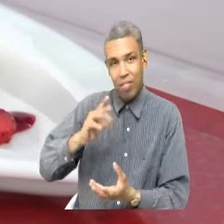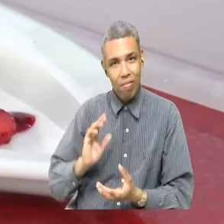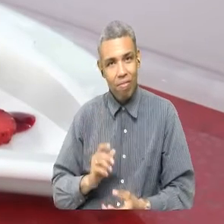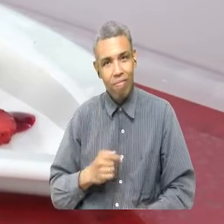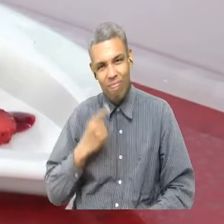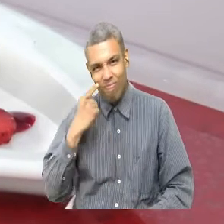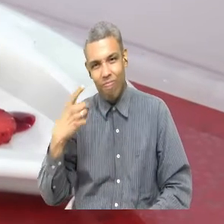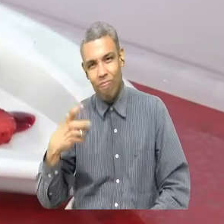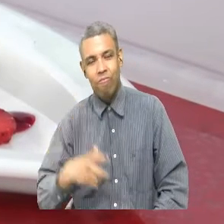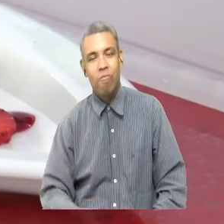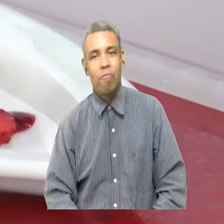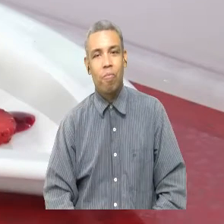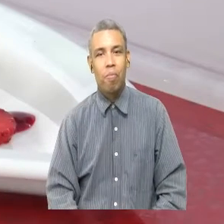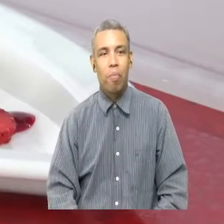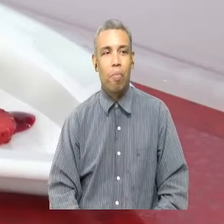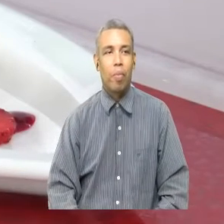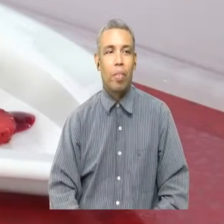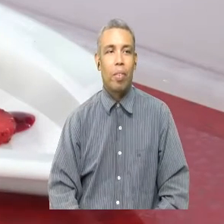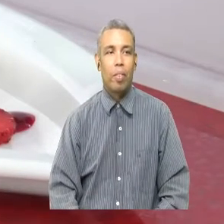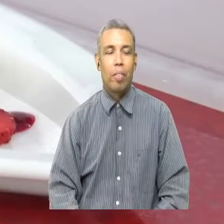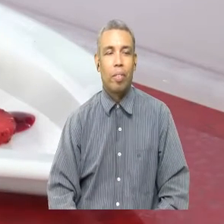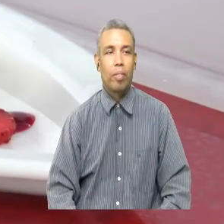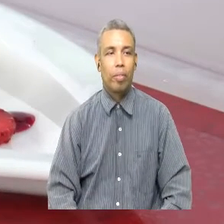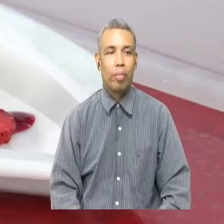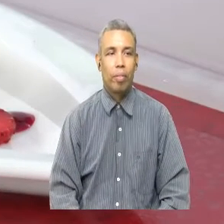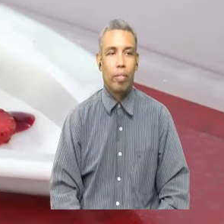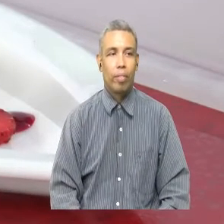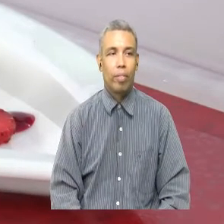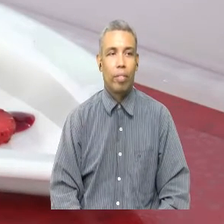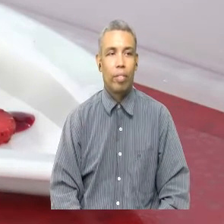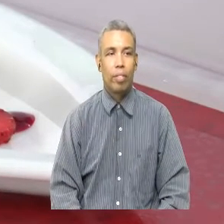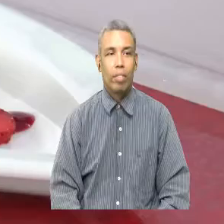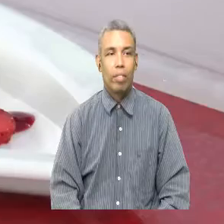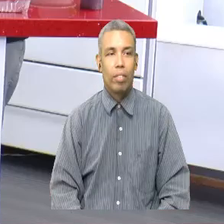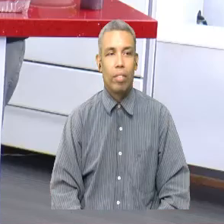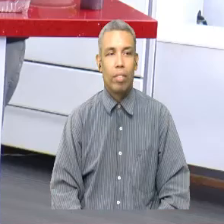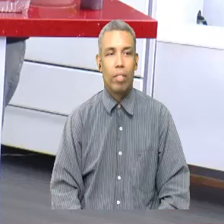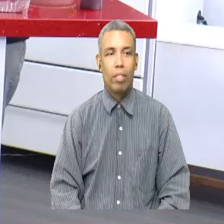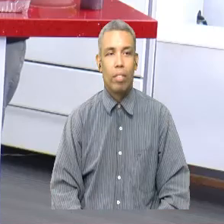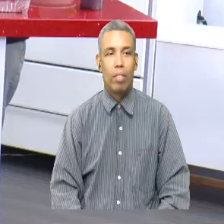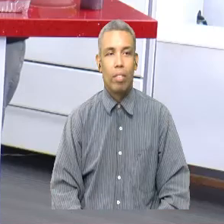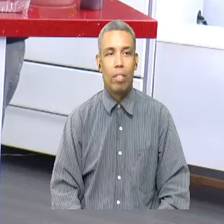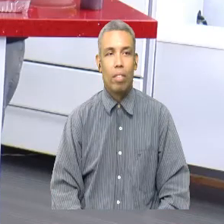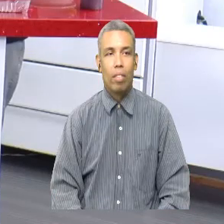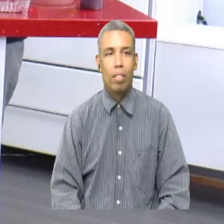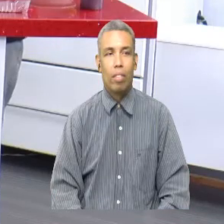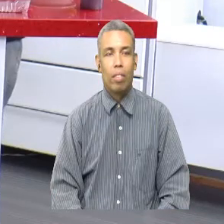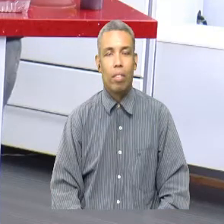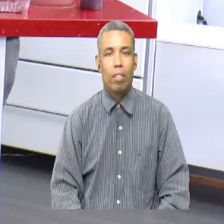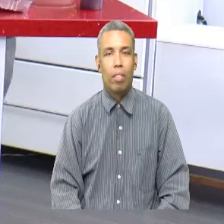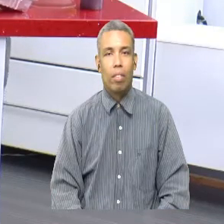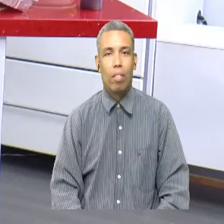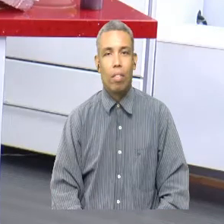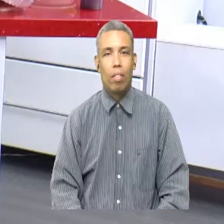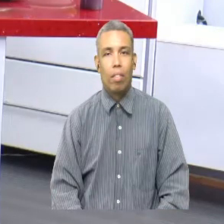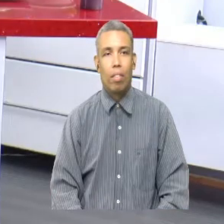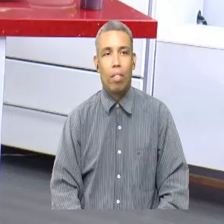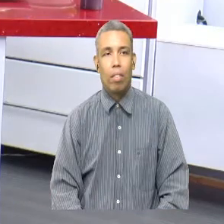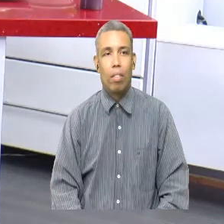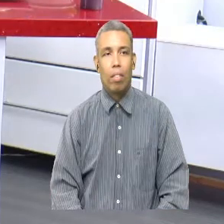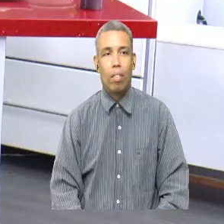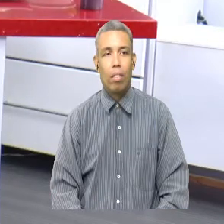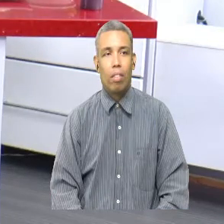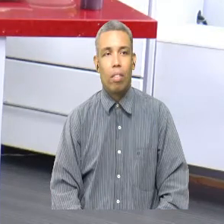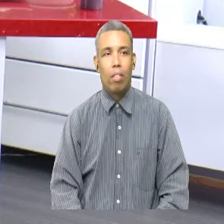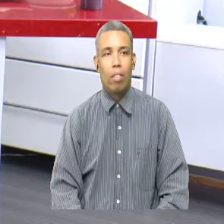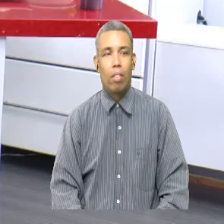Ahora viene la emplatada de Sergio. A ver. Ok, gente colaborista, lo tire por acá para que puedan apreciarlo